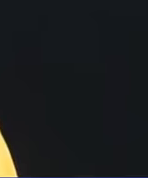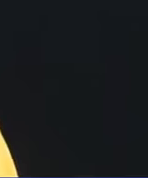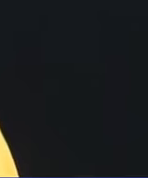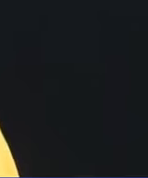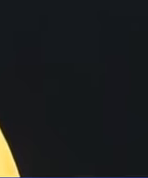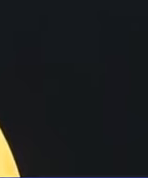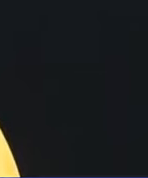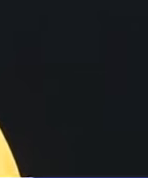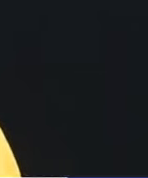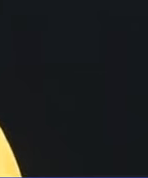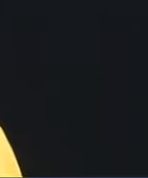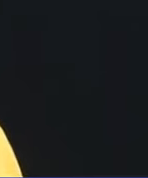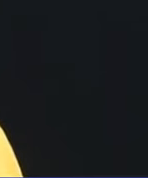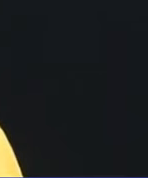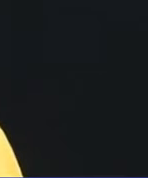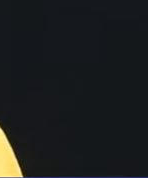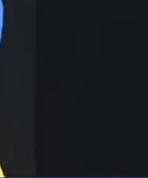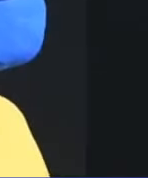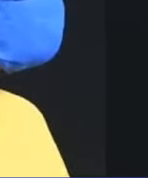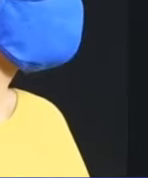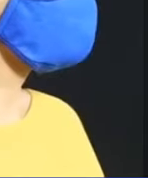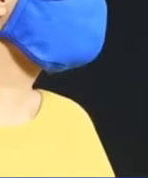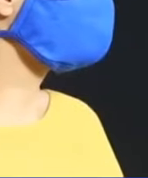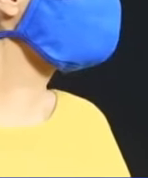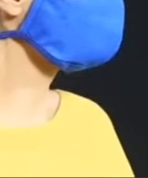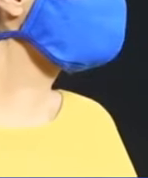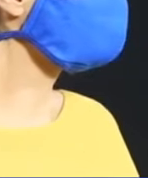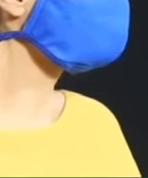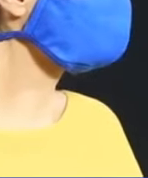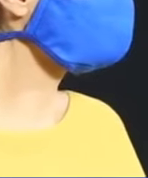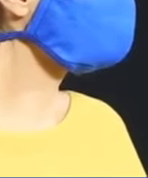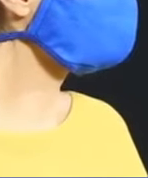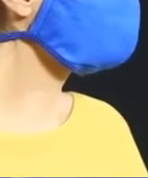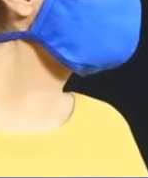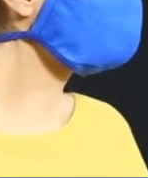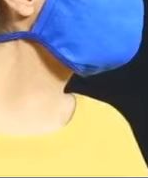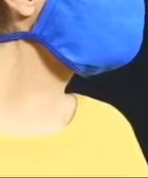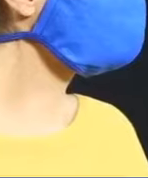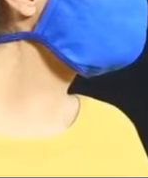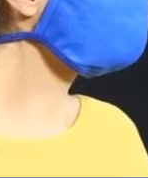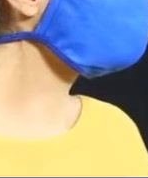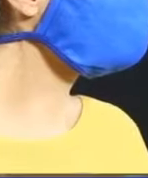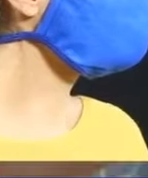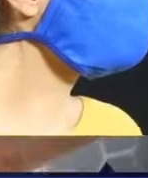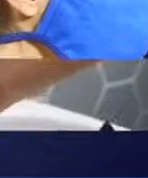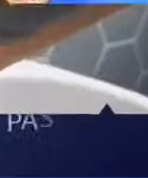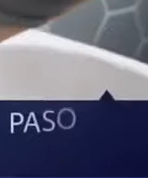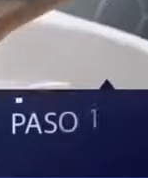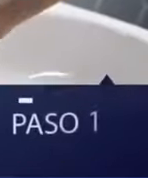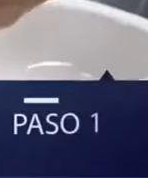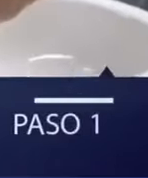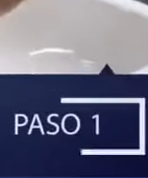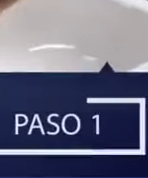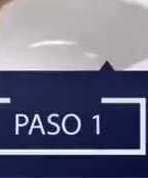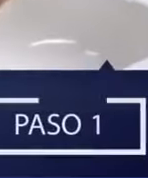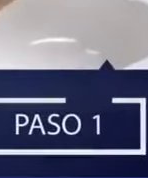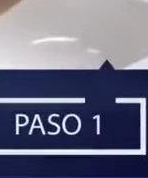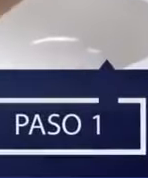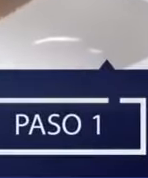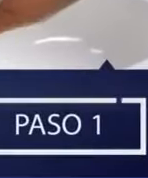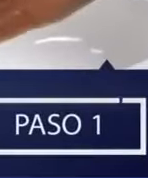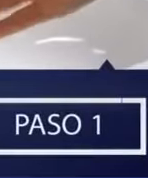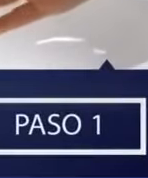poniendo. Reemplace la mascarilla si se humedece. Retiro de mascarilla. Paso